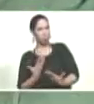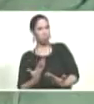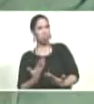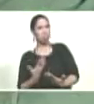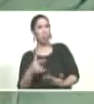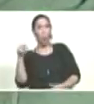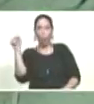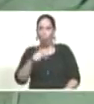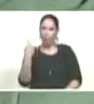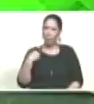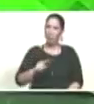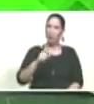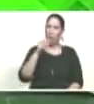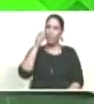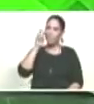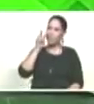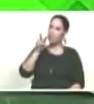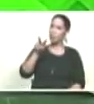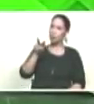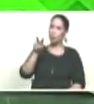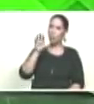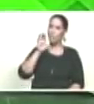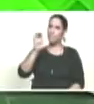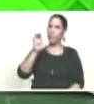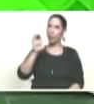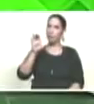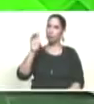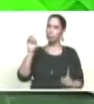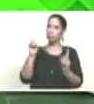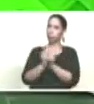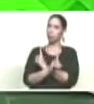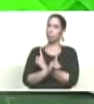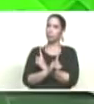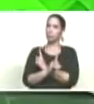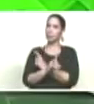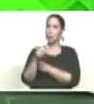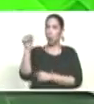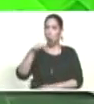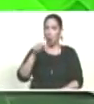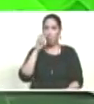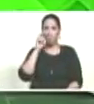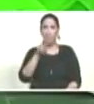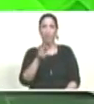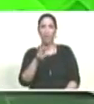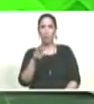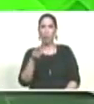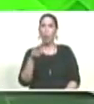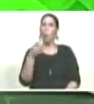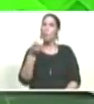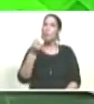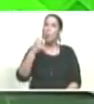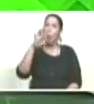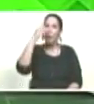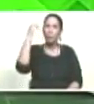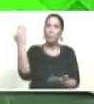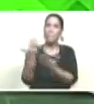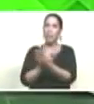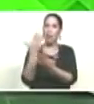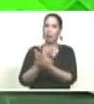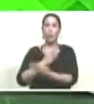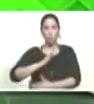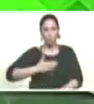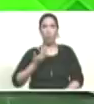Hoy tenemos una visión de país. Hoy estamos viendo cuánto plátano podemos producir